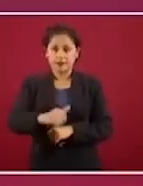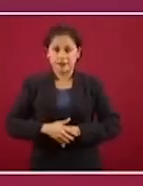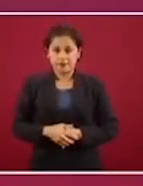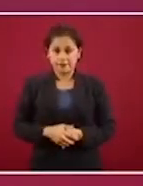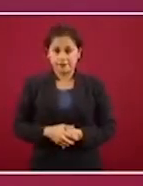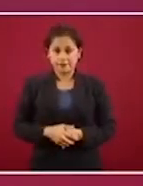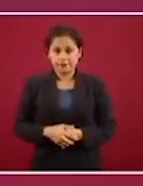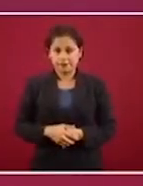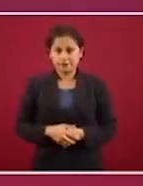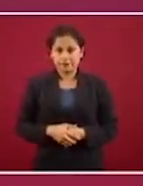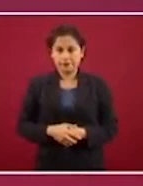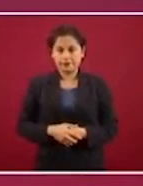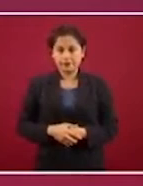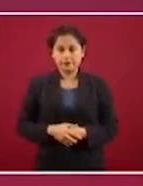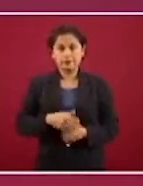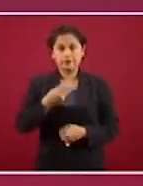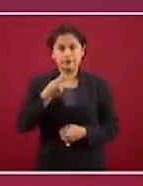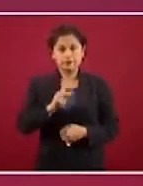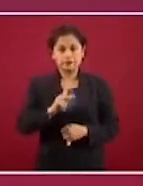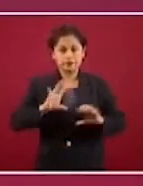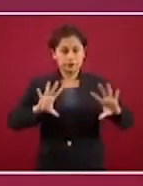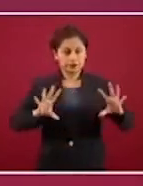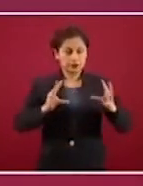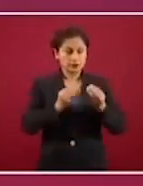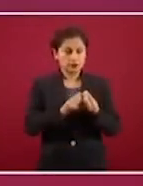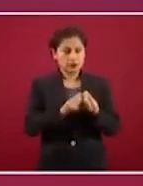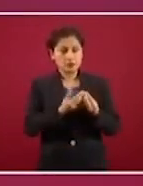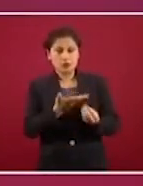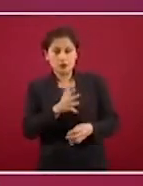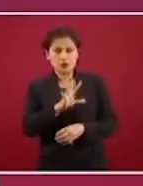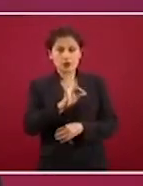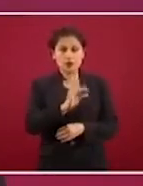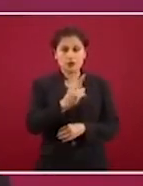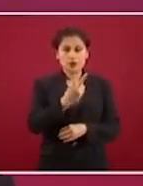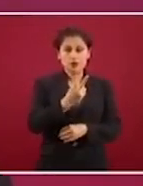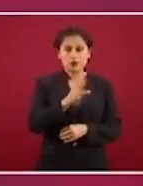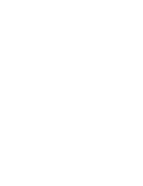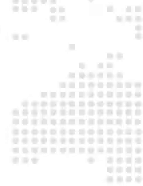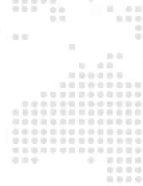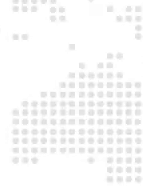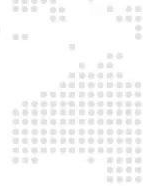de 42, 45% del Producto Interno Bruto.